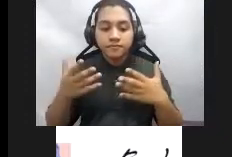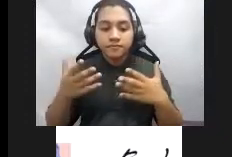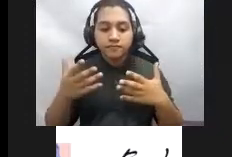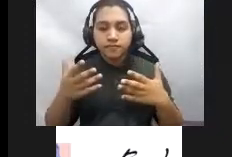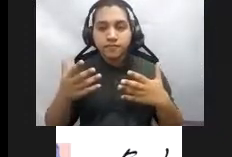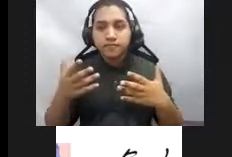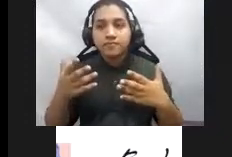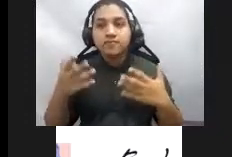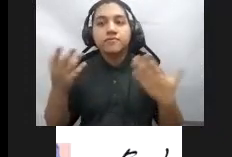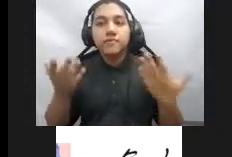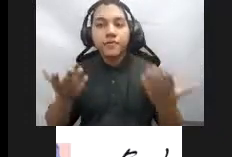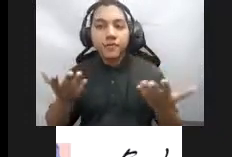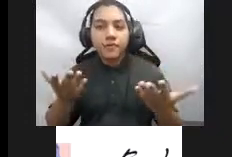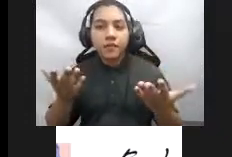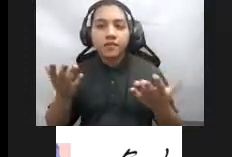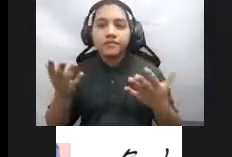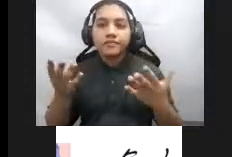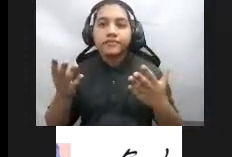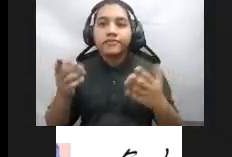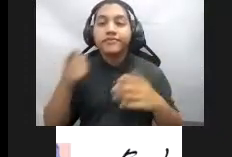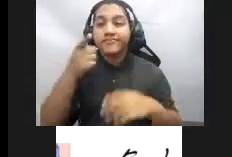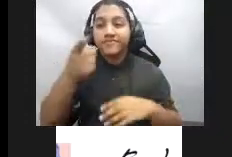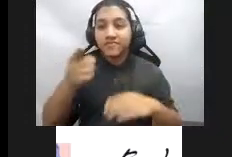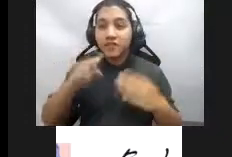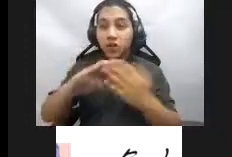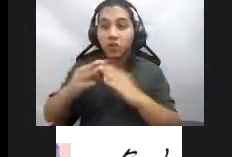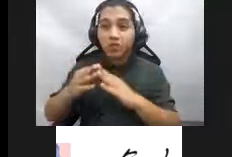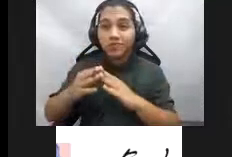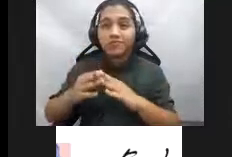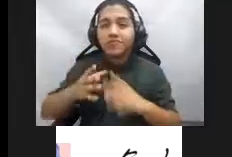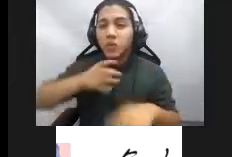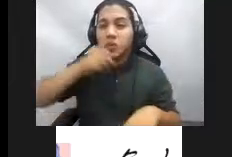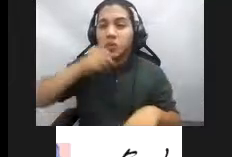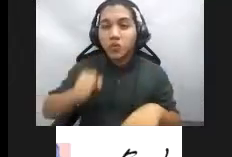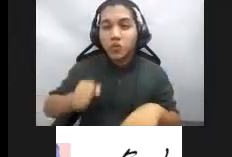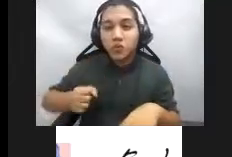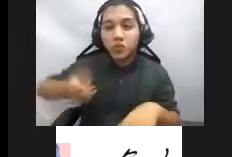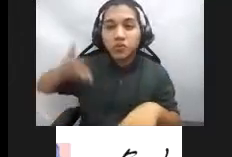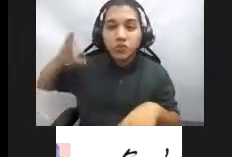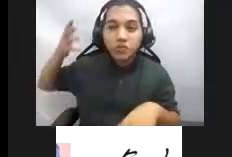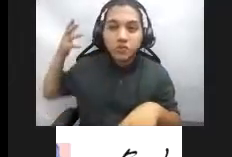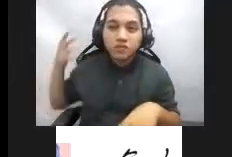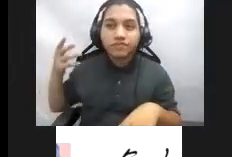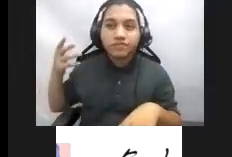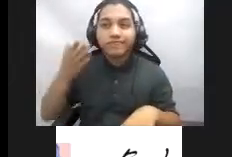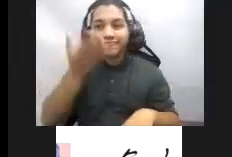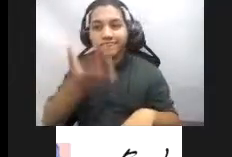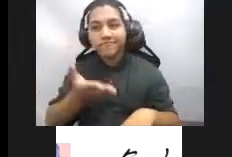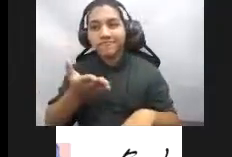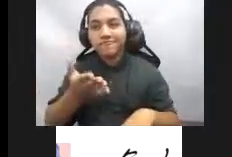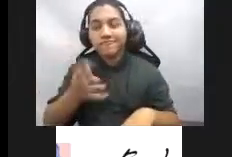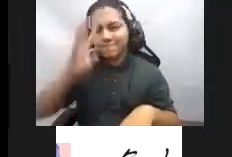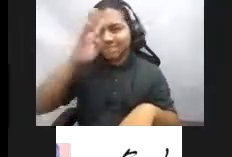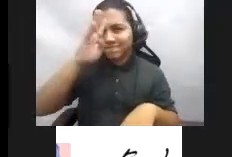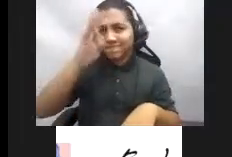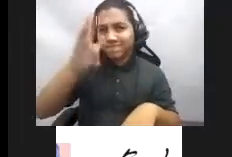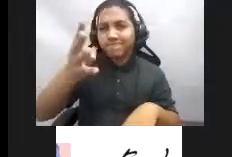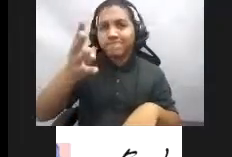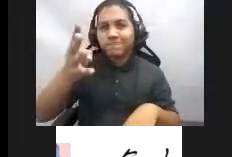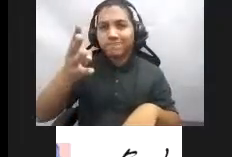es una de las civilizaciones más antiguas del mundo. Los chinos fueron los grandes inventores